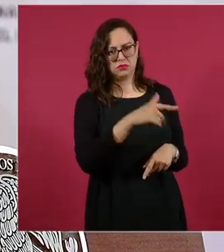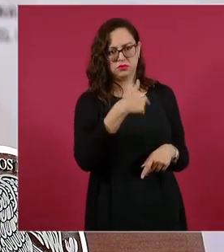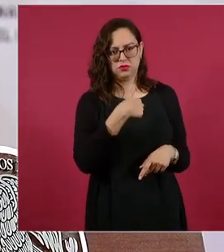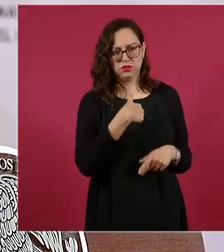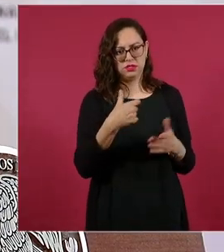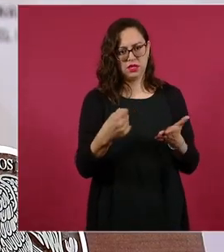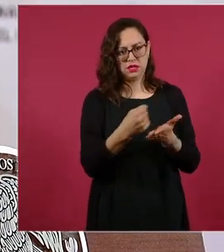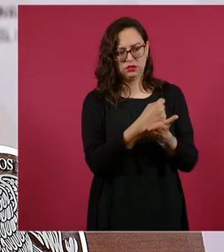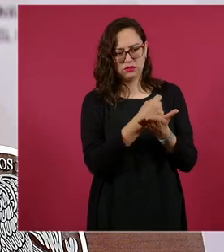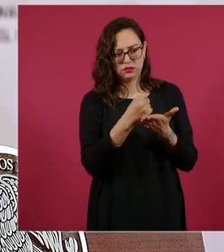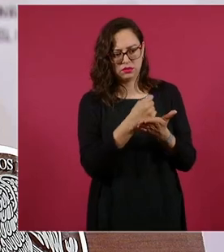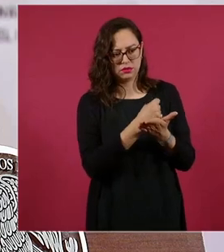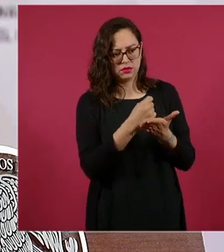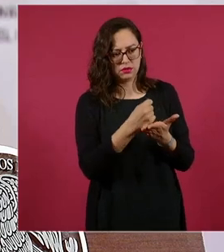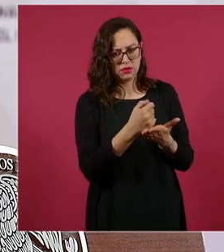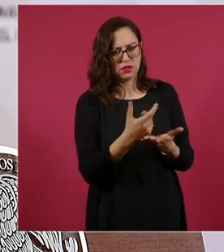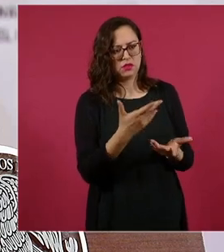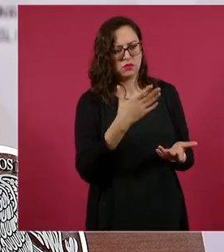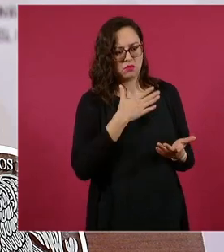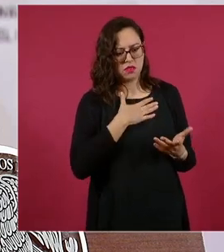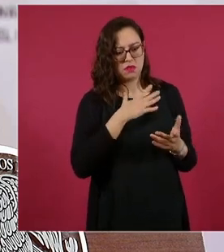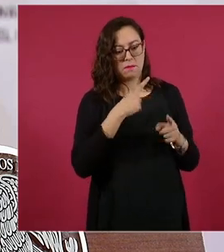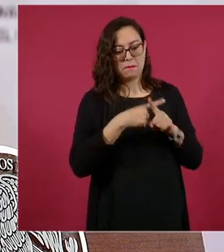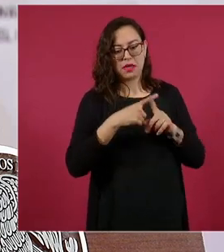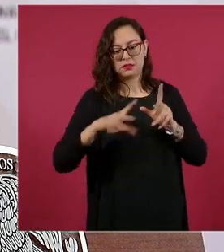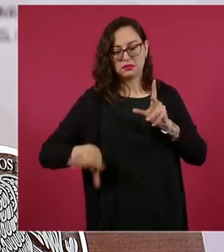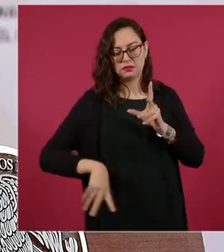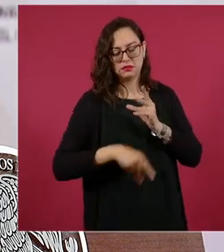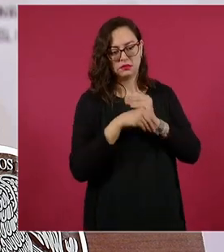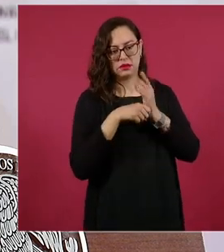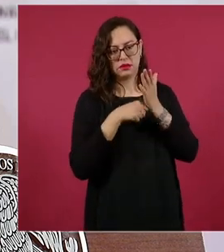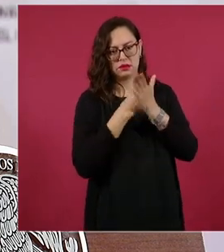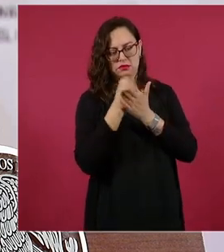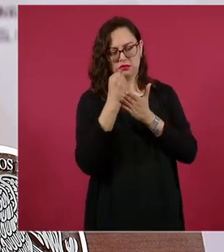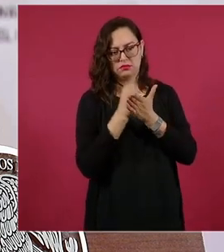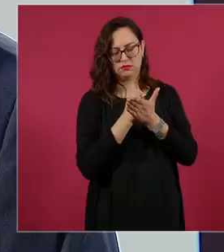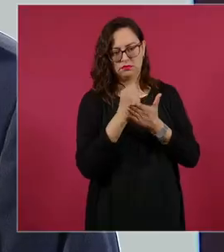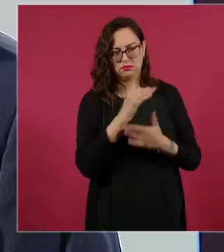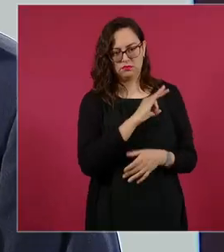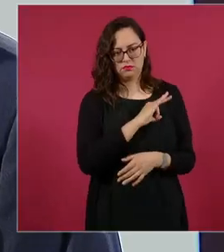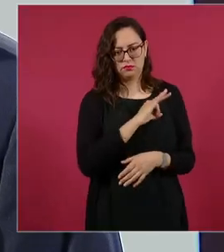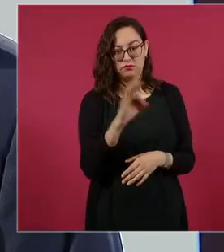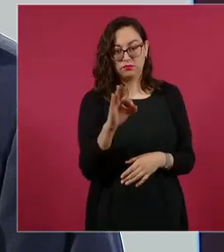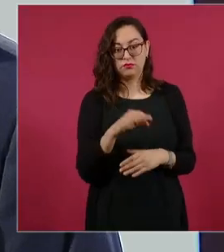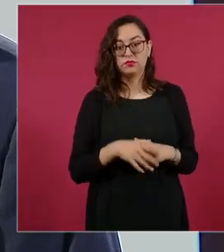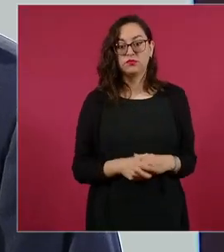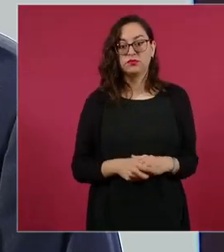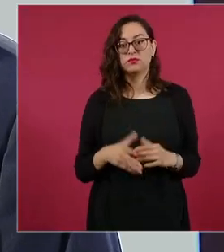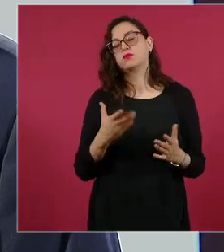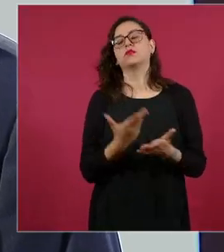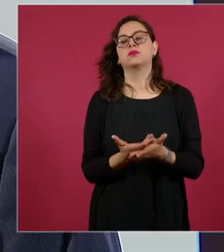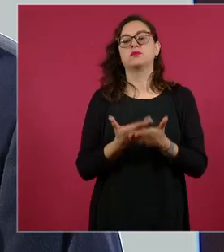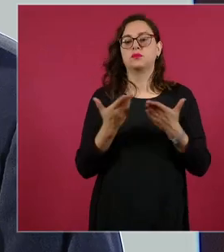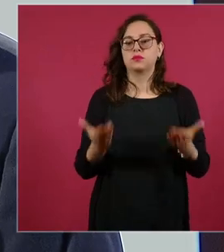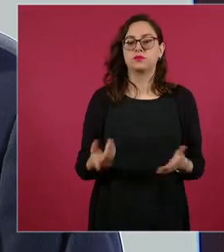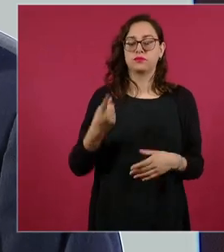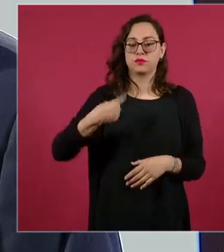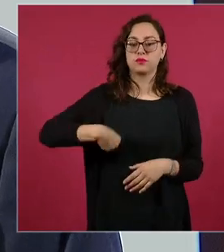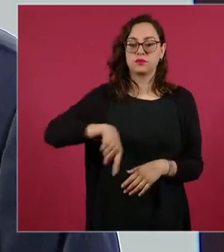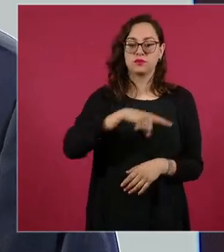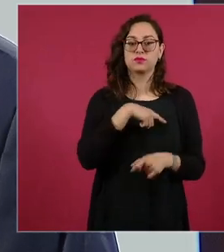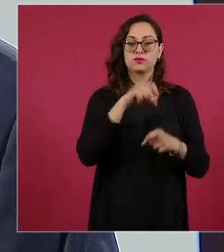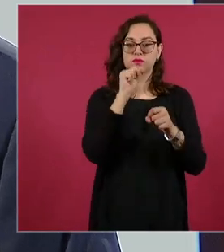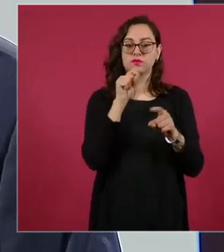tenga derecho. Entonces, de esa manera le da forma de tener una mayor capacidad de crédito. Y también estamos estudiando, hemos desarrollado un modelo paramétrico,